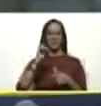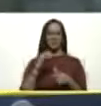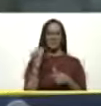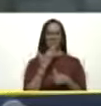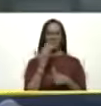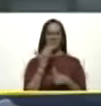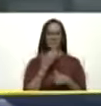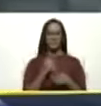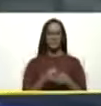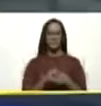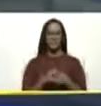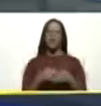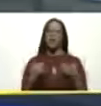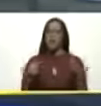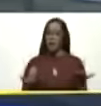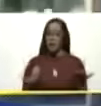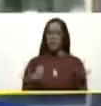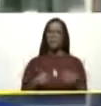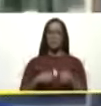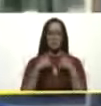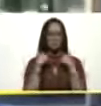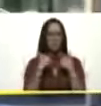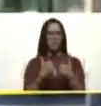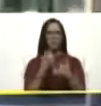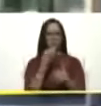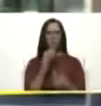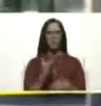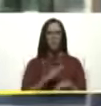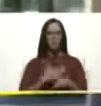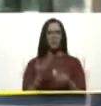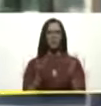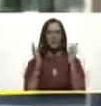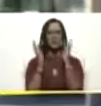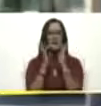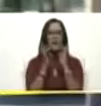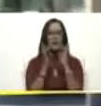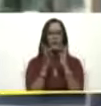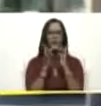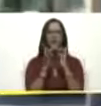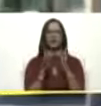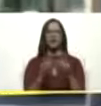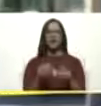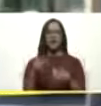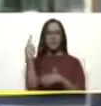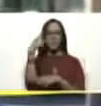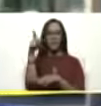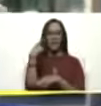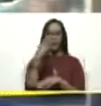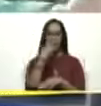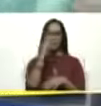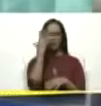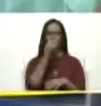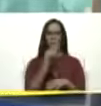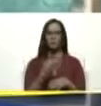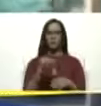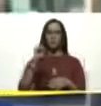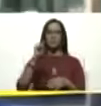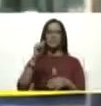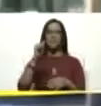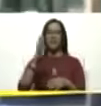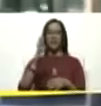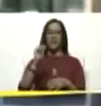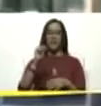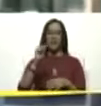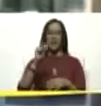Ah, pero bien útil, porque ahora está unido la parroquia Vista Hermosa con Sabanita y toda esta